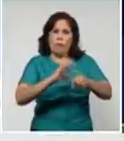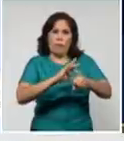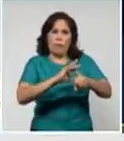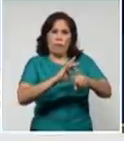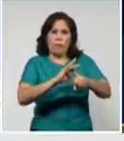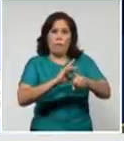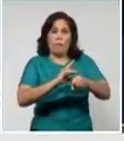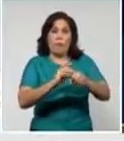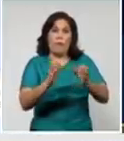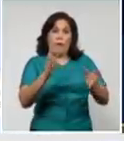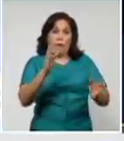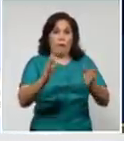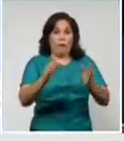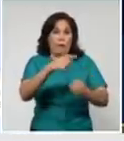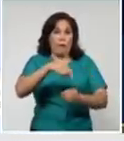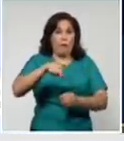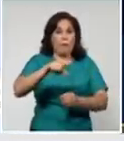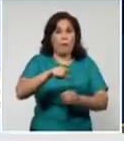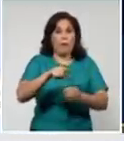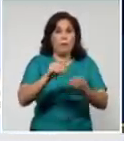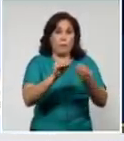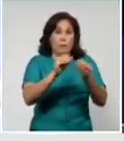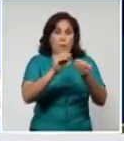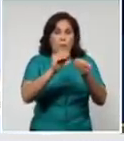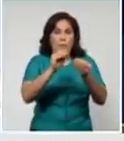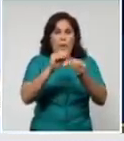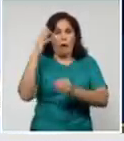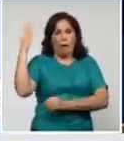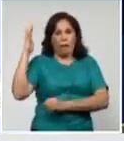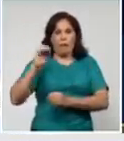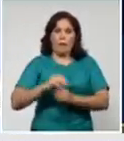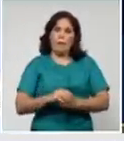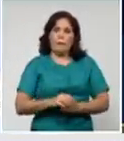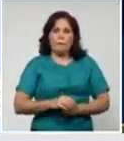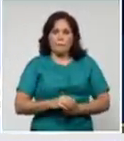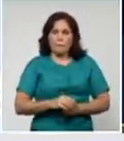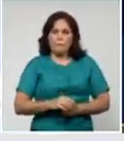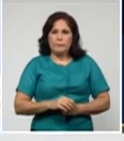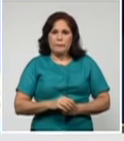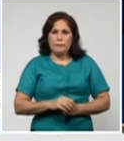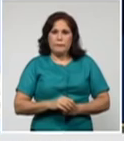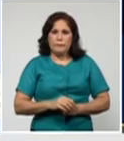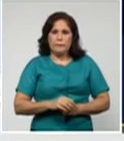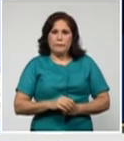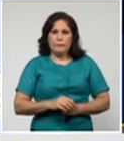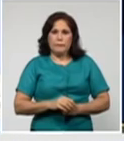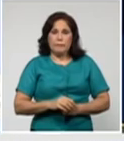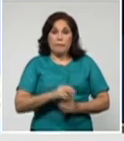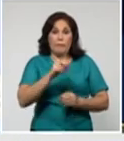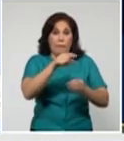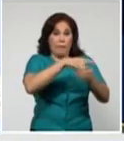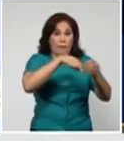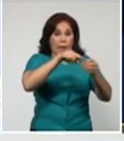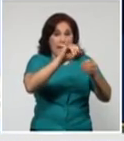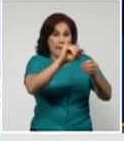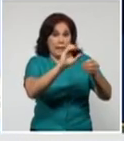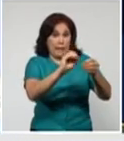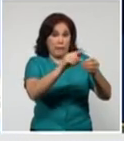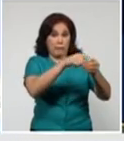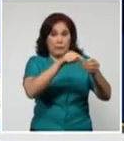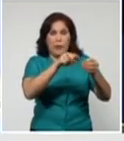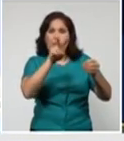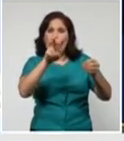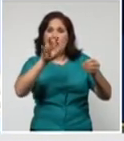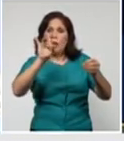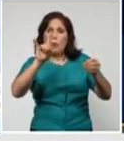periodo que tiene como fuente de infección el exterior de Cuba. 29 de los 60 son